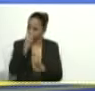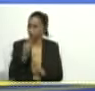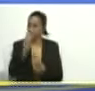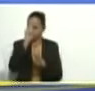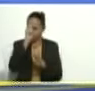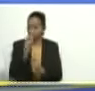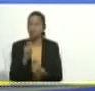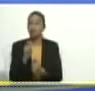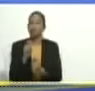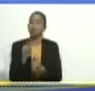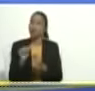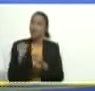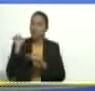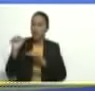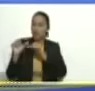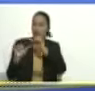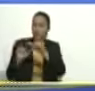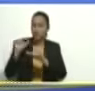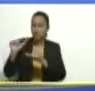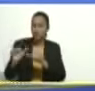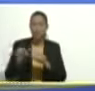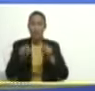generación fundadora